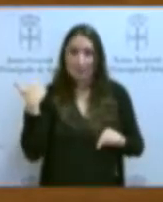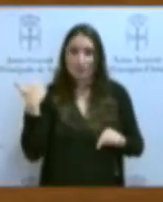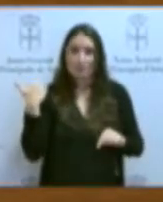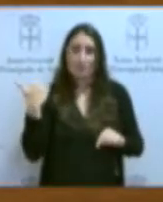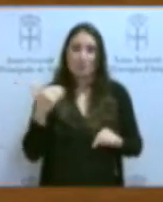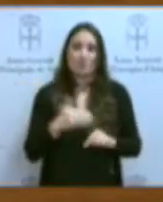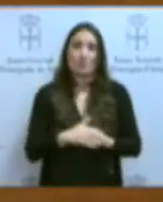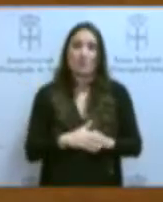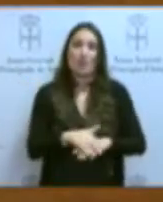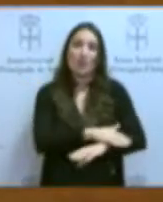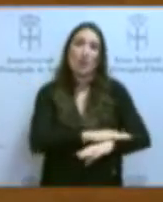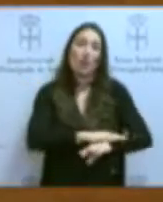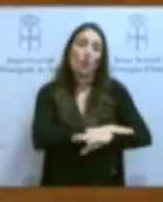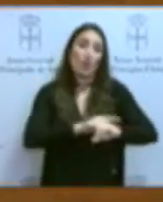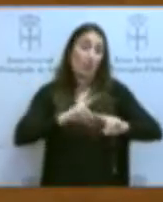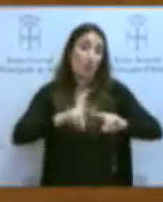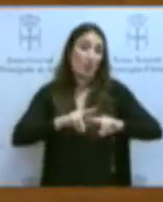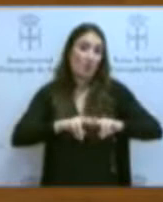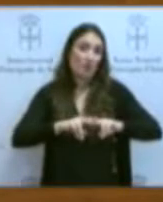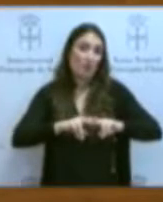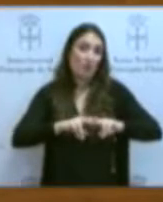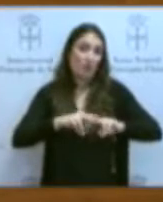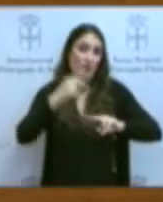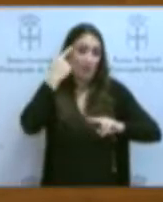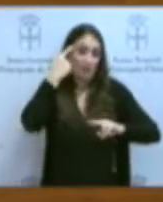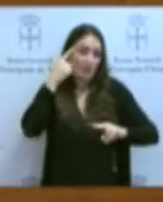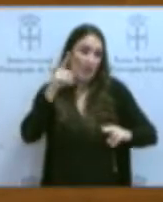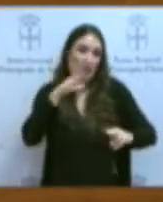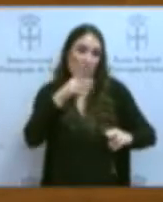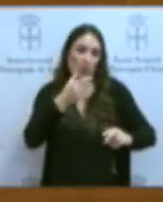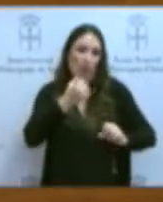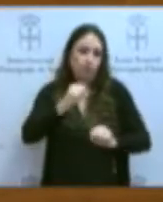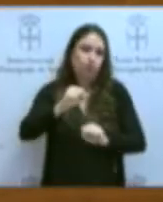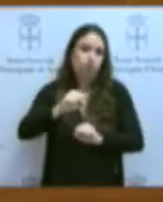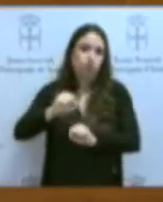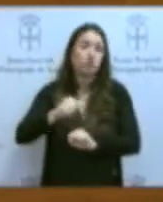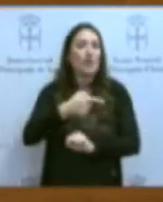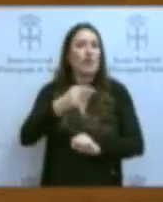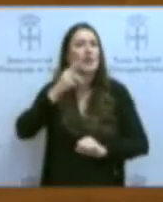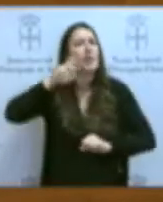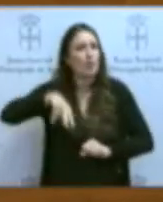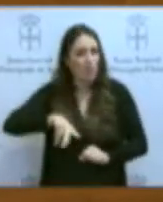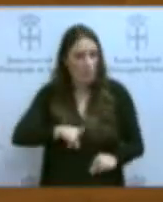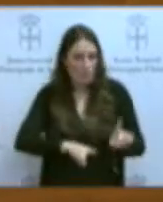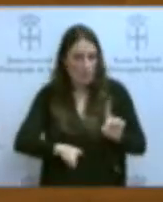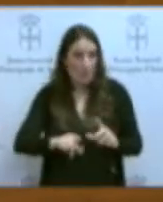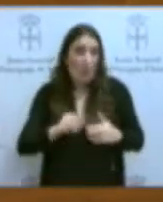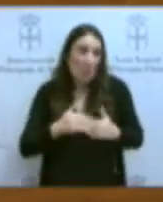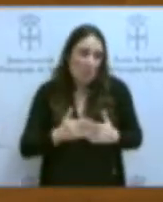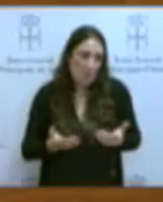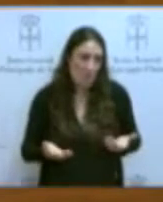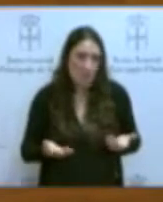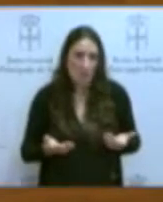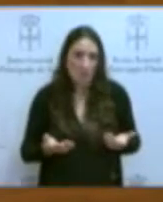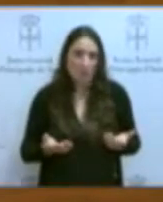el Gobierno del Principado ya salía de ese negacionismo y reconocía el problema. Al menos ya no somos como el monín